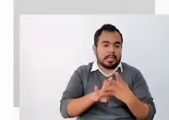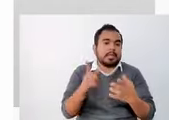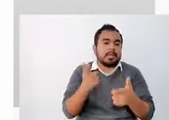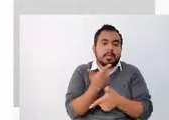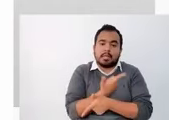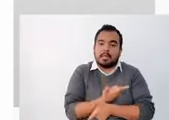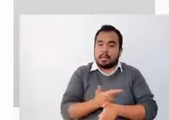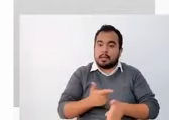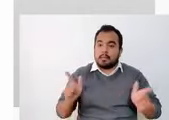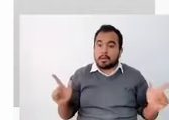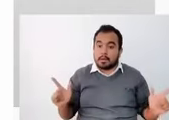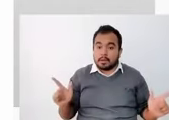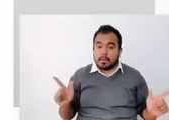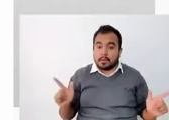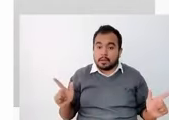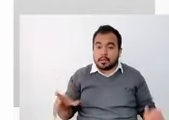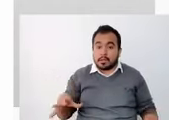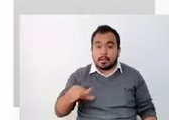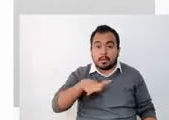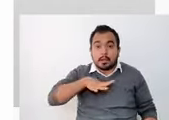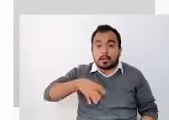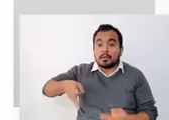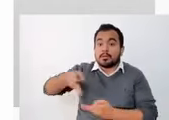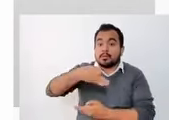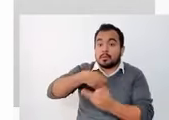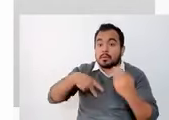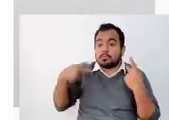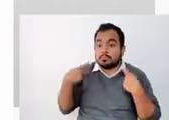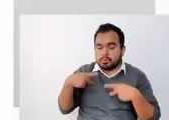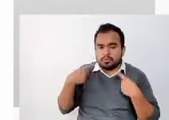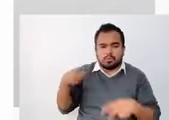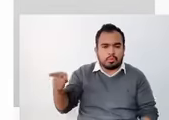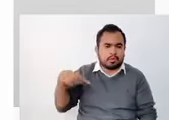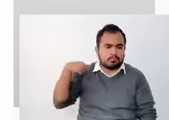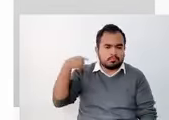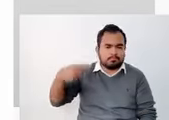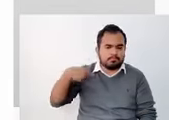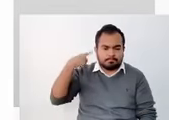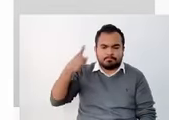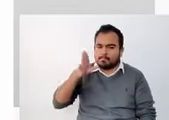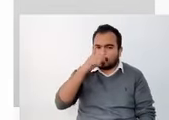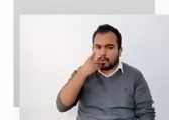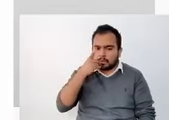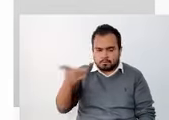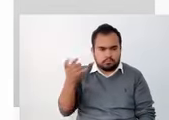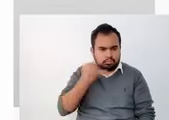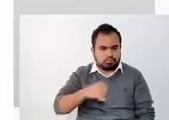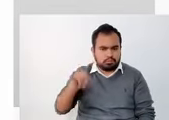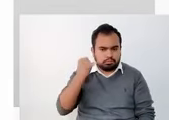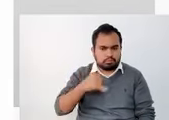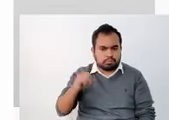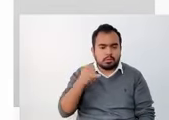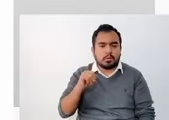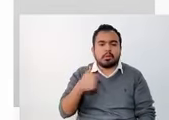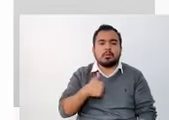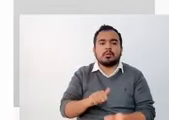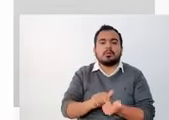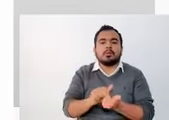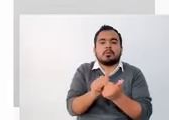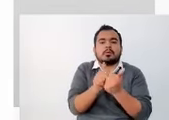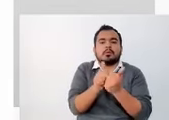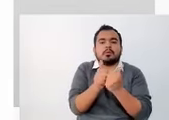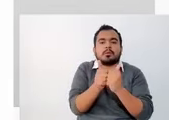tengo una serie de gente enloquecida diciendo cosas con las que no se puede pensar y, por lo tanto, me libero de una visión más específica